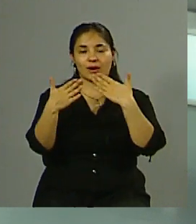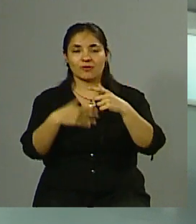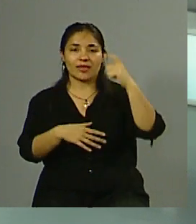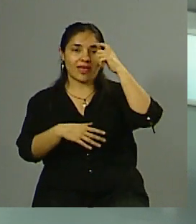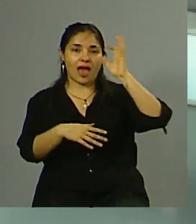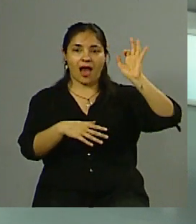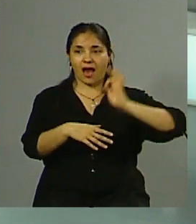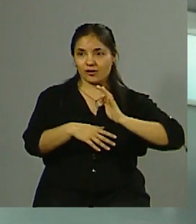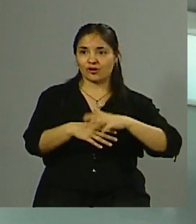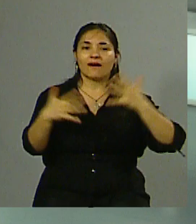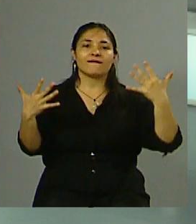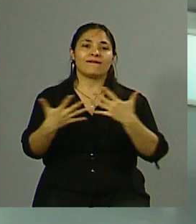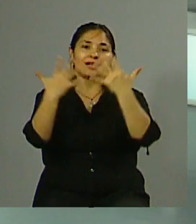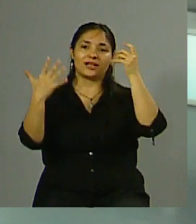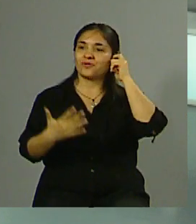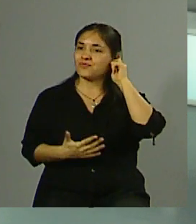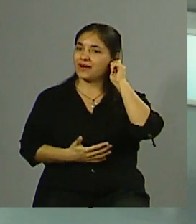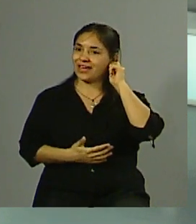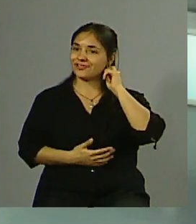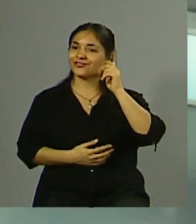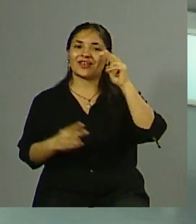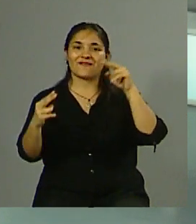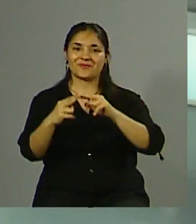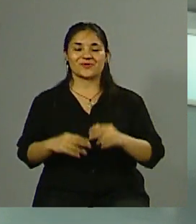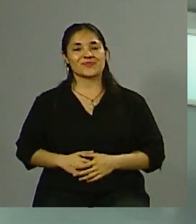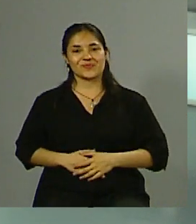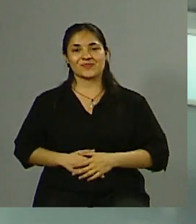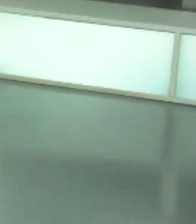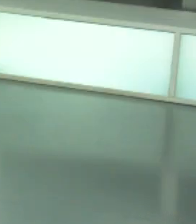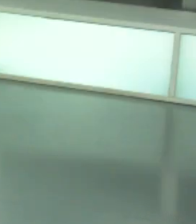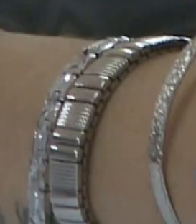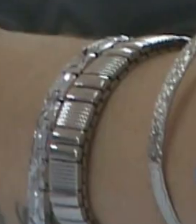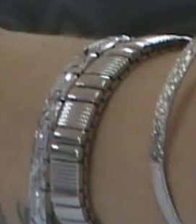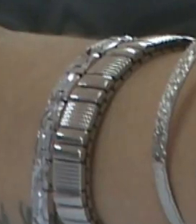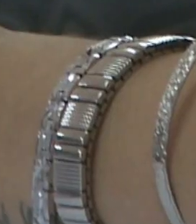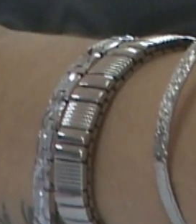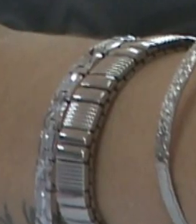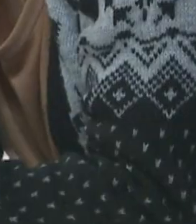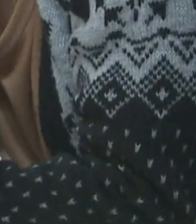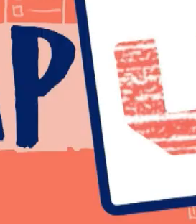años del canal. ¡Feliz cumpleaños! ¡Feliz cumpleaños! Ya regresamos.